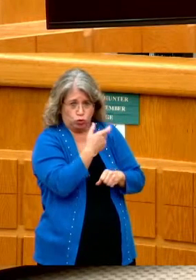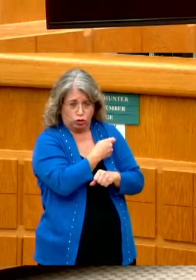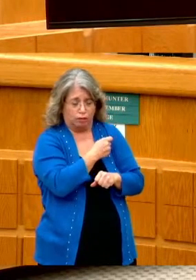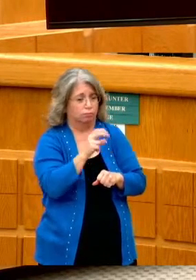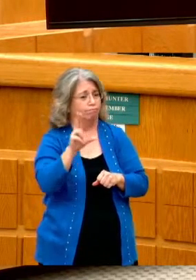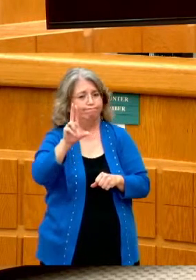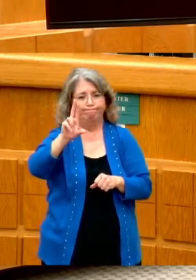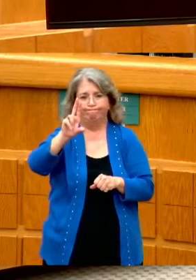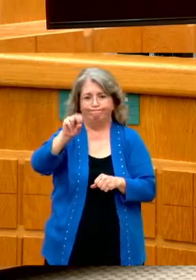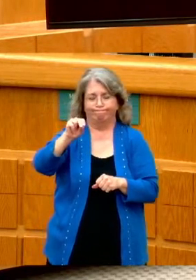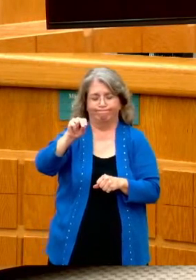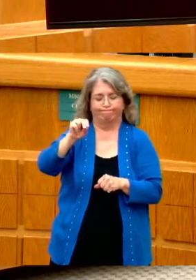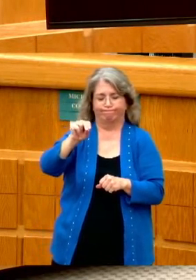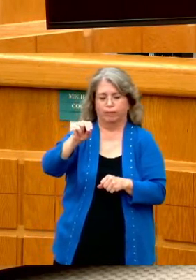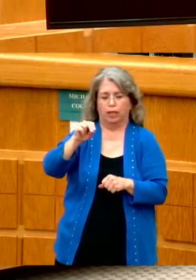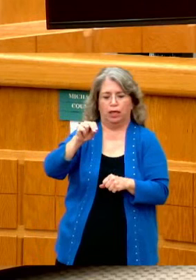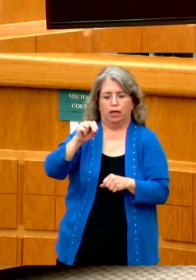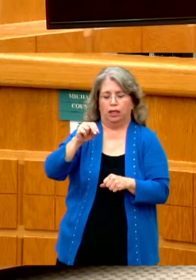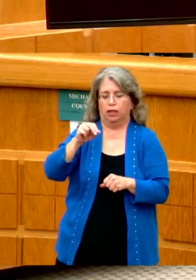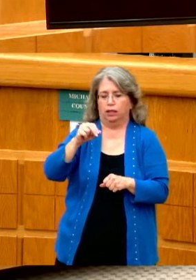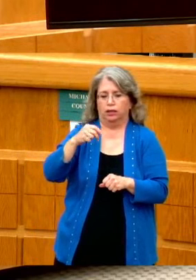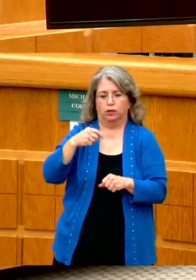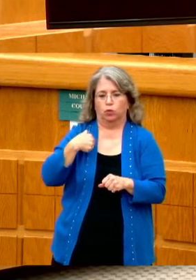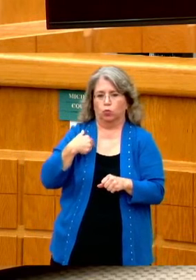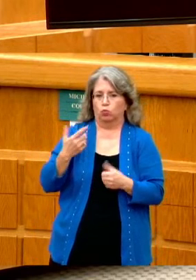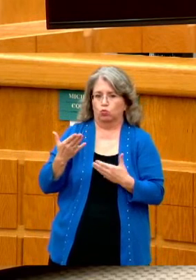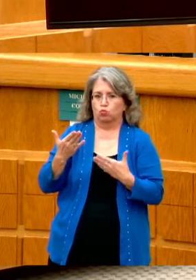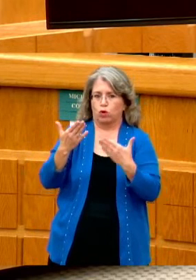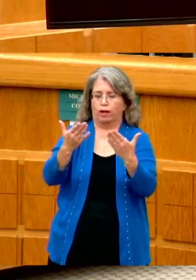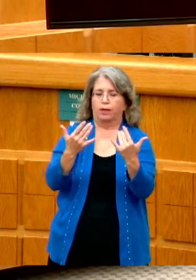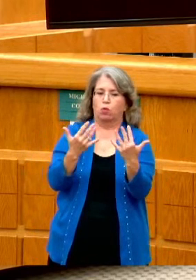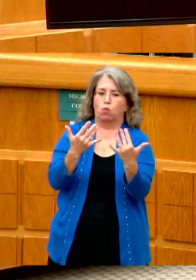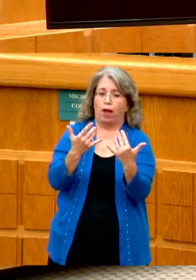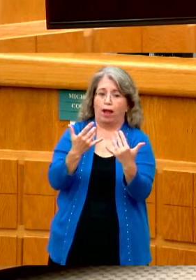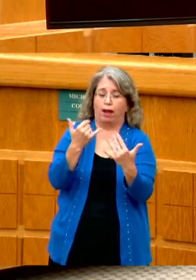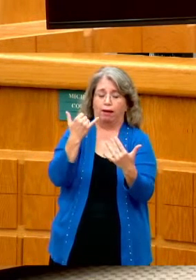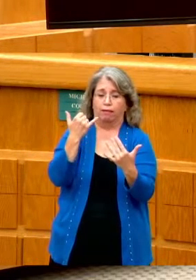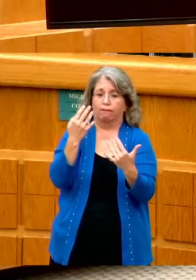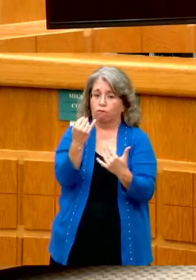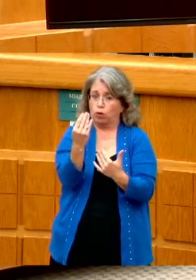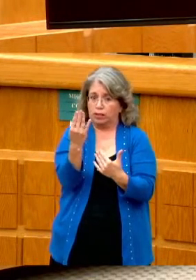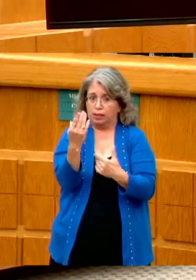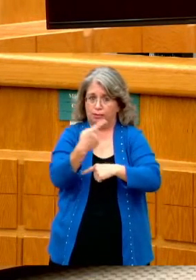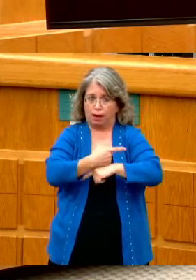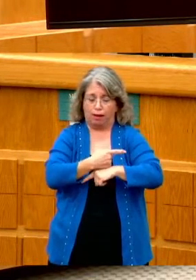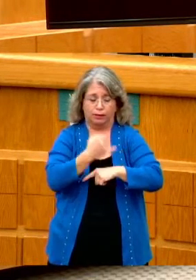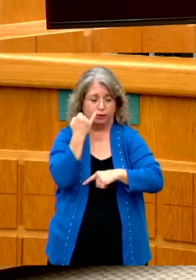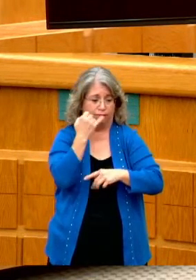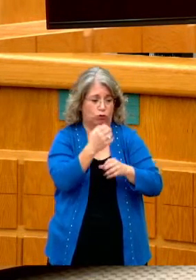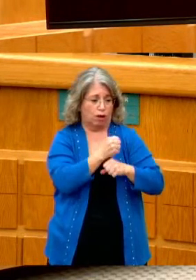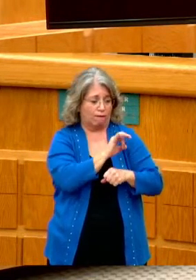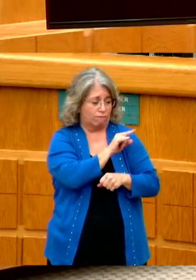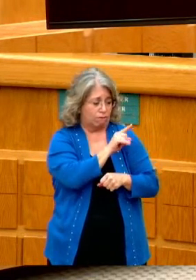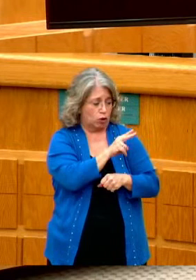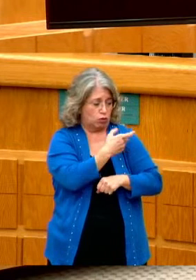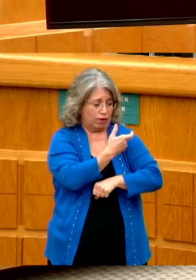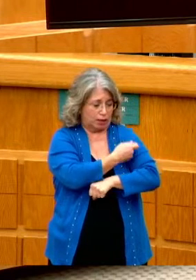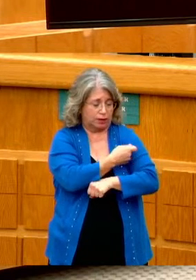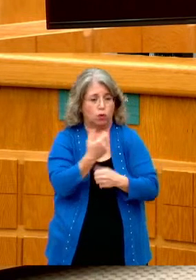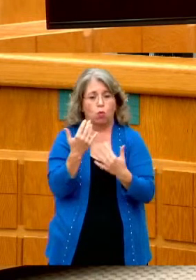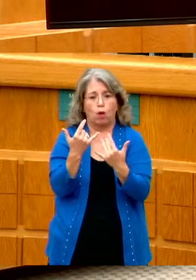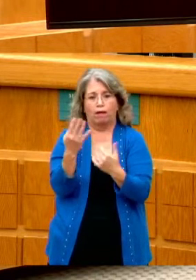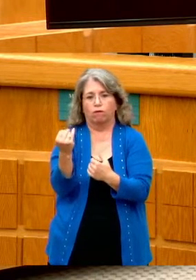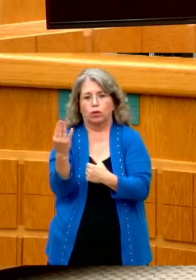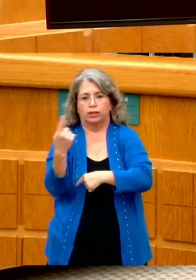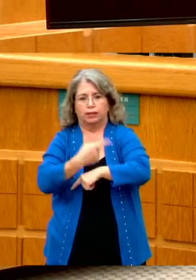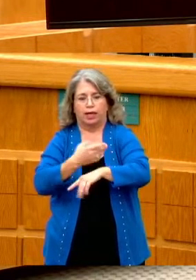get your COVID-19 vaccine within 14 days of any other vaccine. ¿Puedo recibir la vacuna COVID-19 si acabo